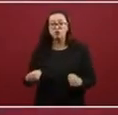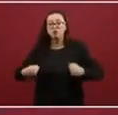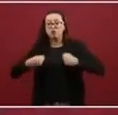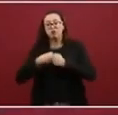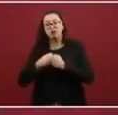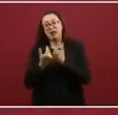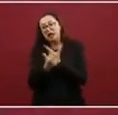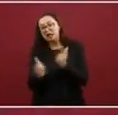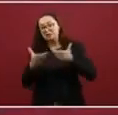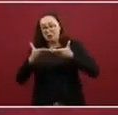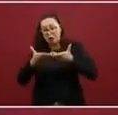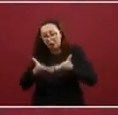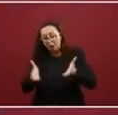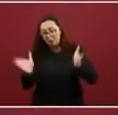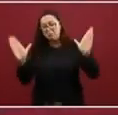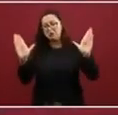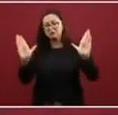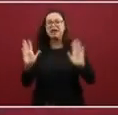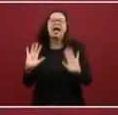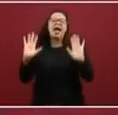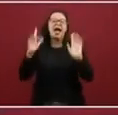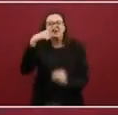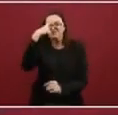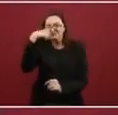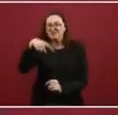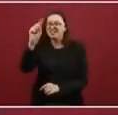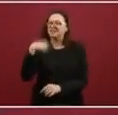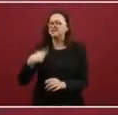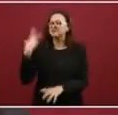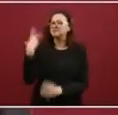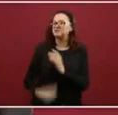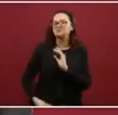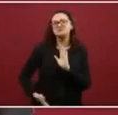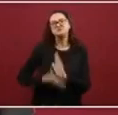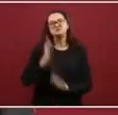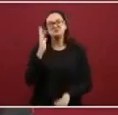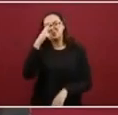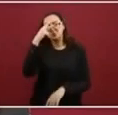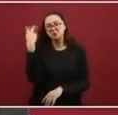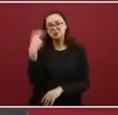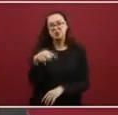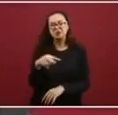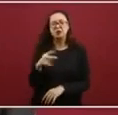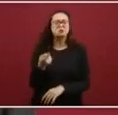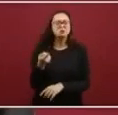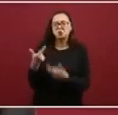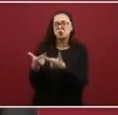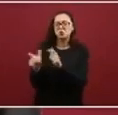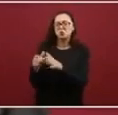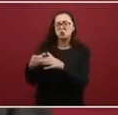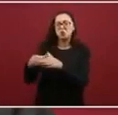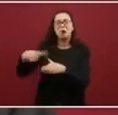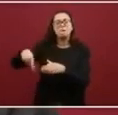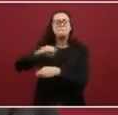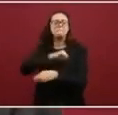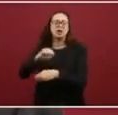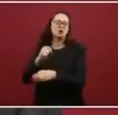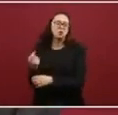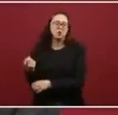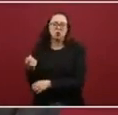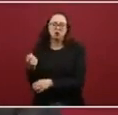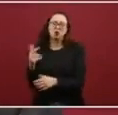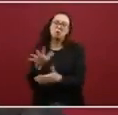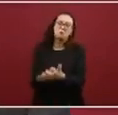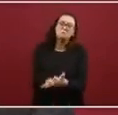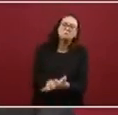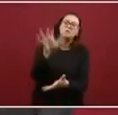puedo pasar, pues me voy a México, pero son la minoría, y una minoría pequeña. La mayoría no vemos que